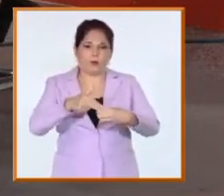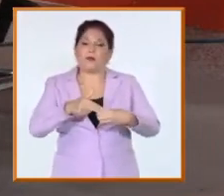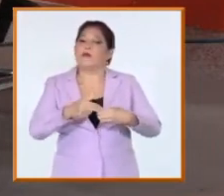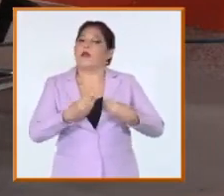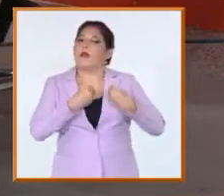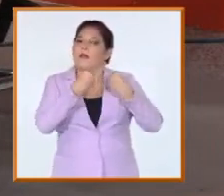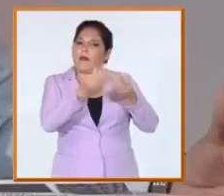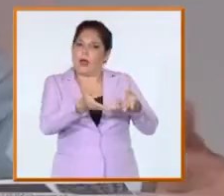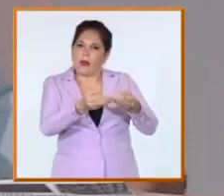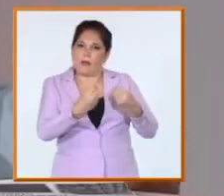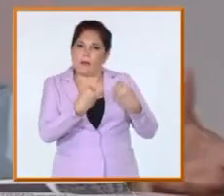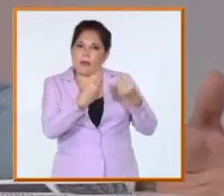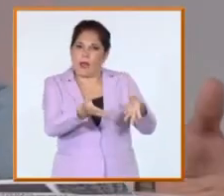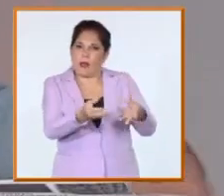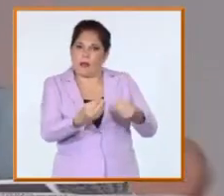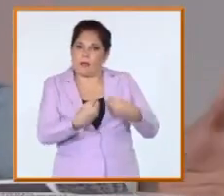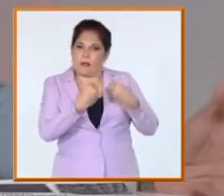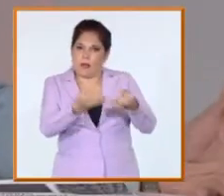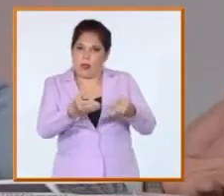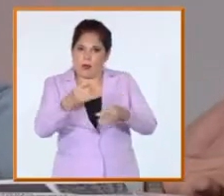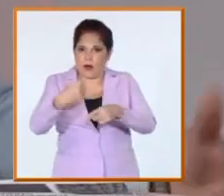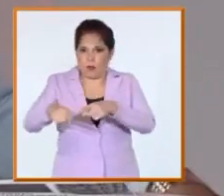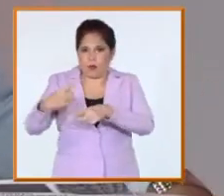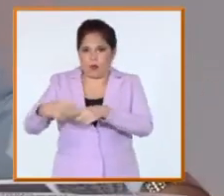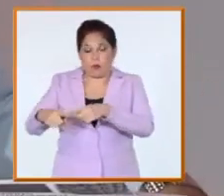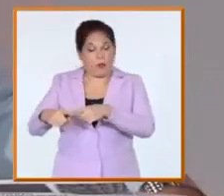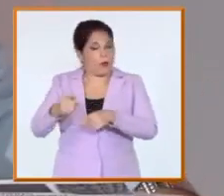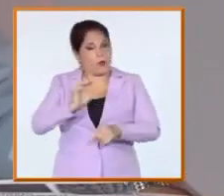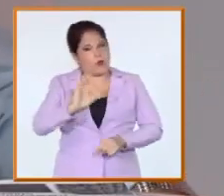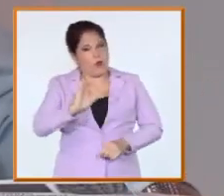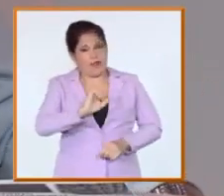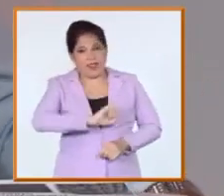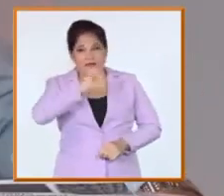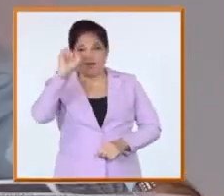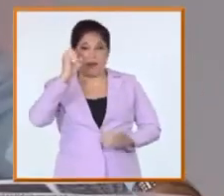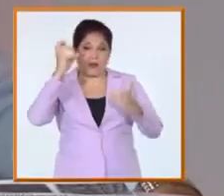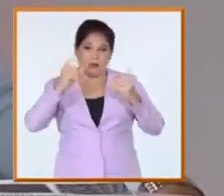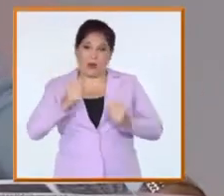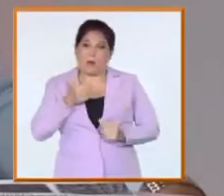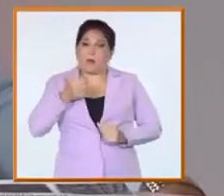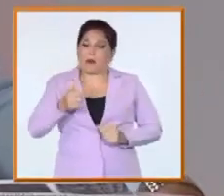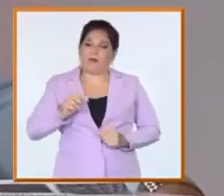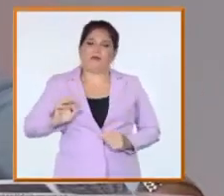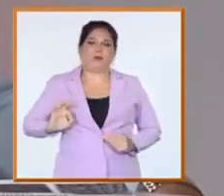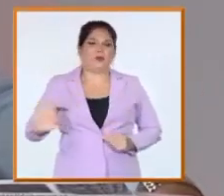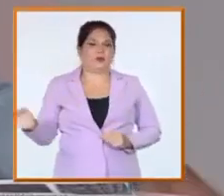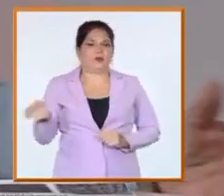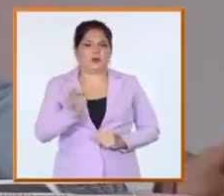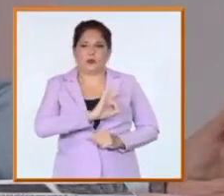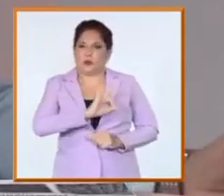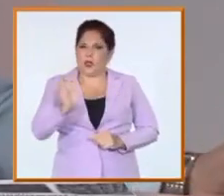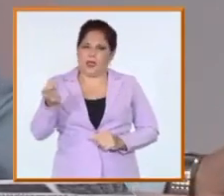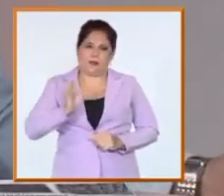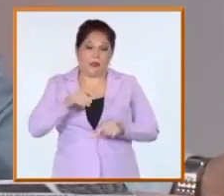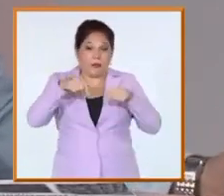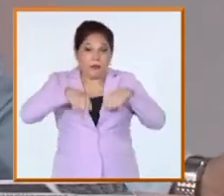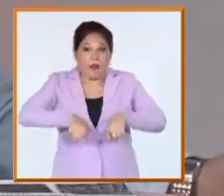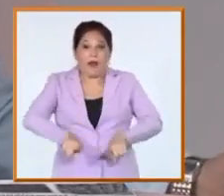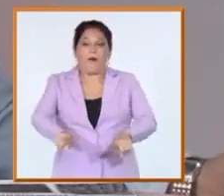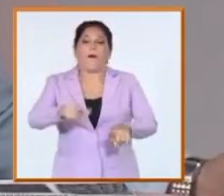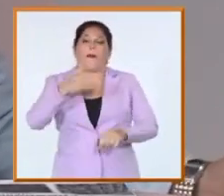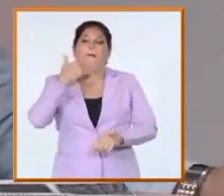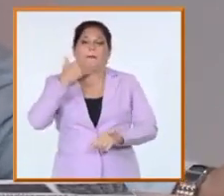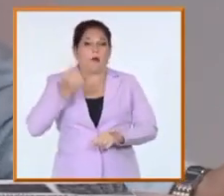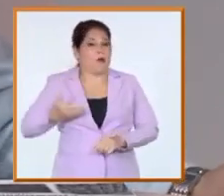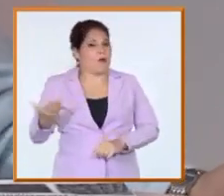maquinaria y por diferentes causas no se ha podido lograr resultados sobre todo que ahora que tiene un